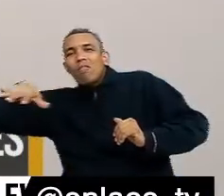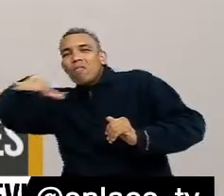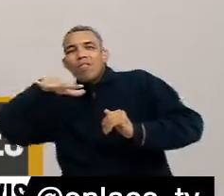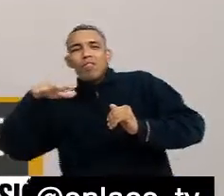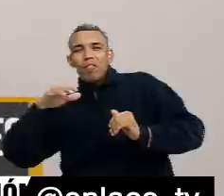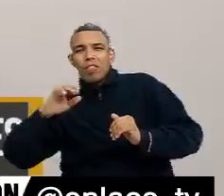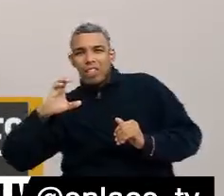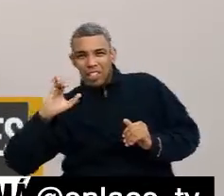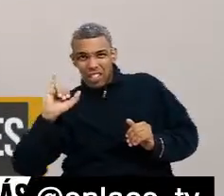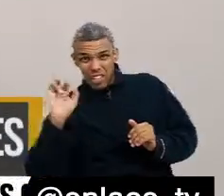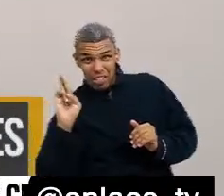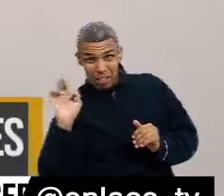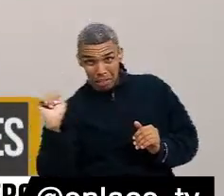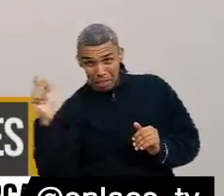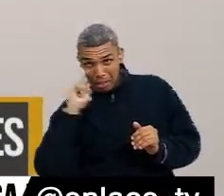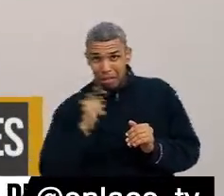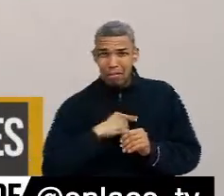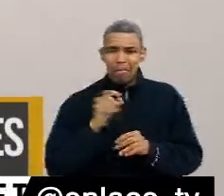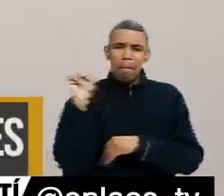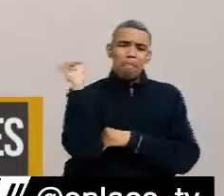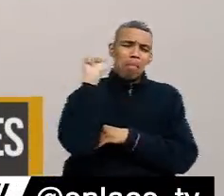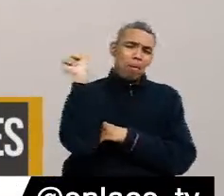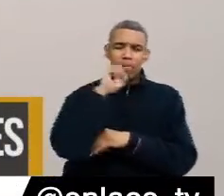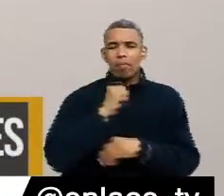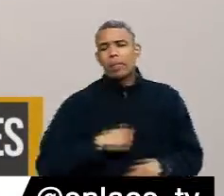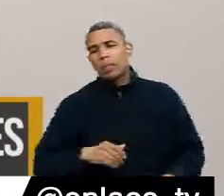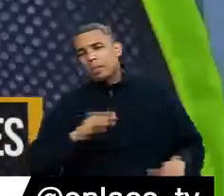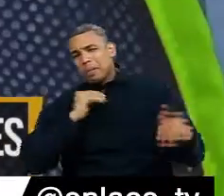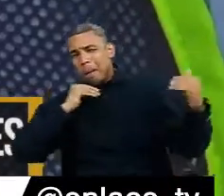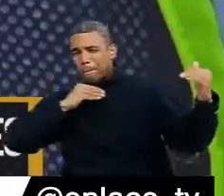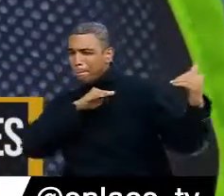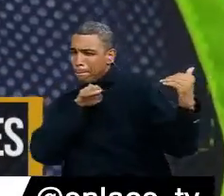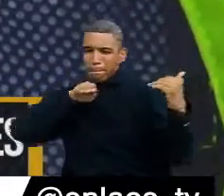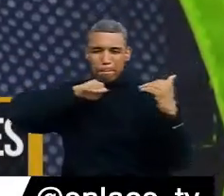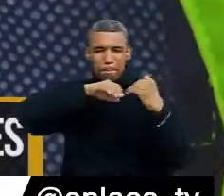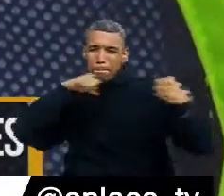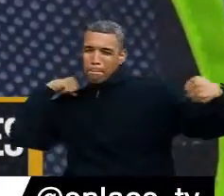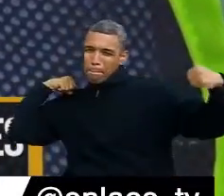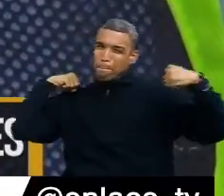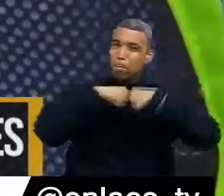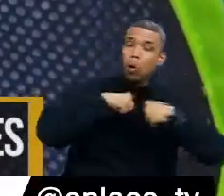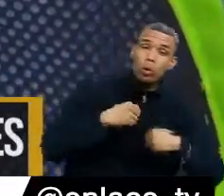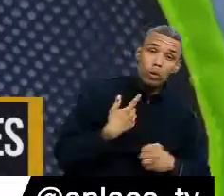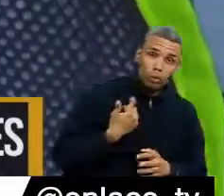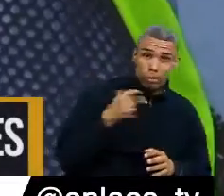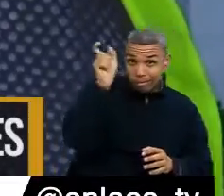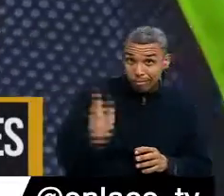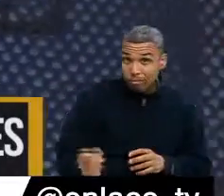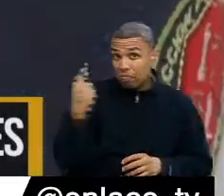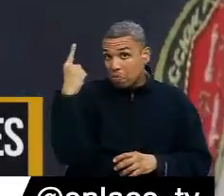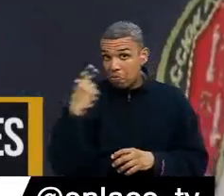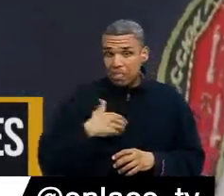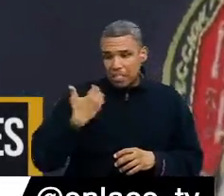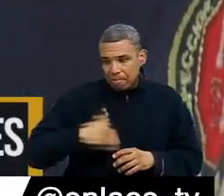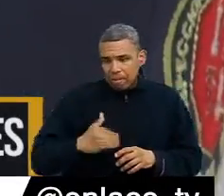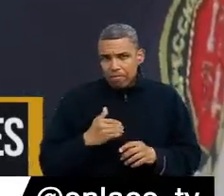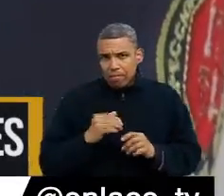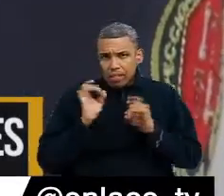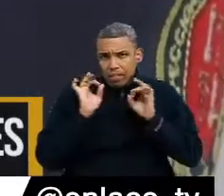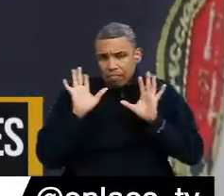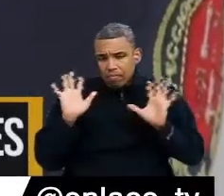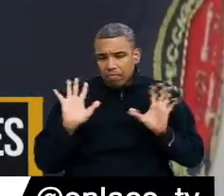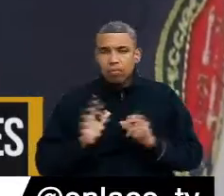vehículos, pérdida total, y ahí resultó una persona lesionada. Lizarazo afirmó que las cifras de accidentalidad han disminuido